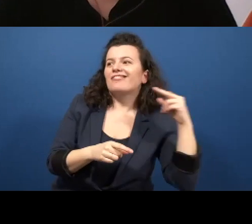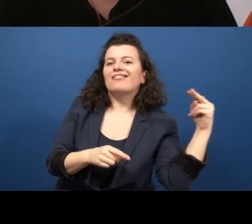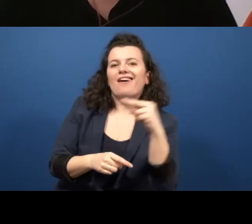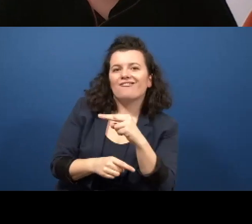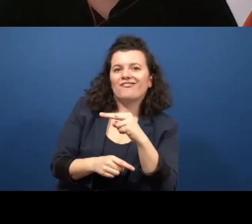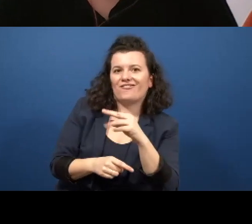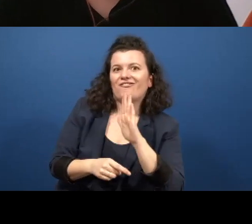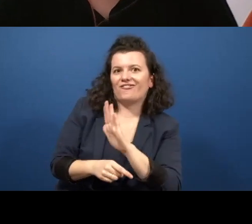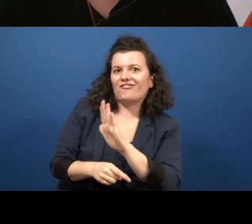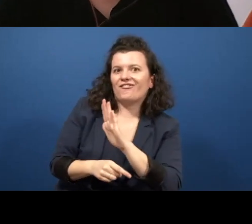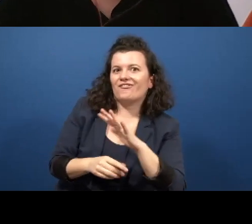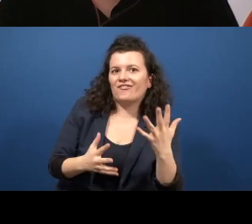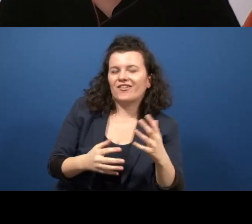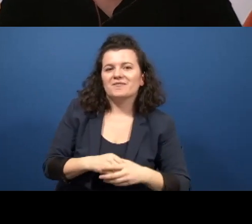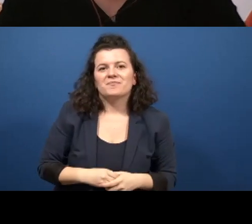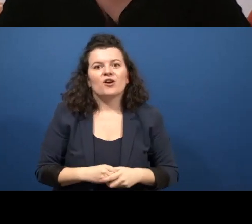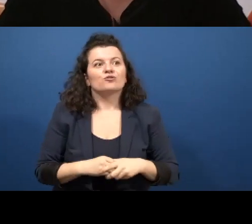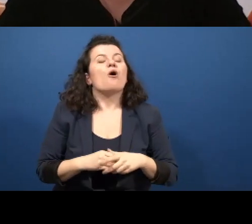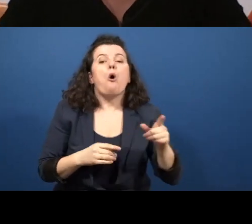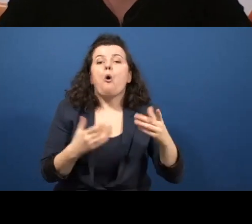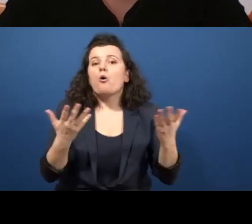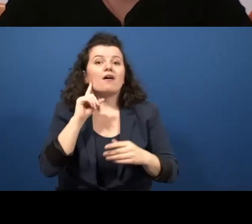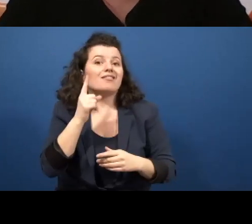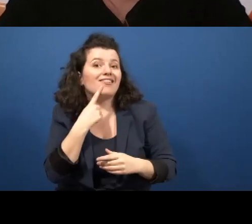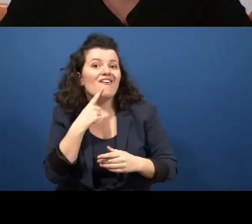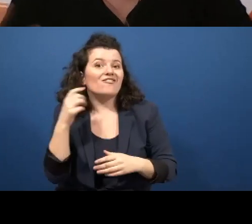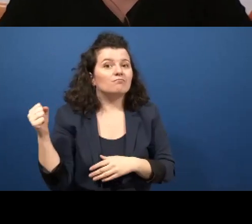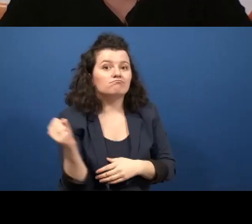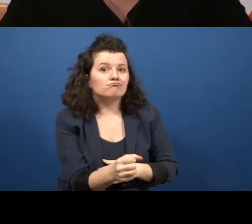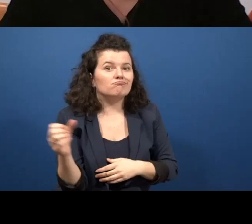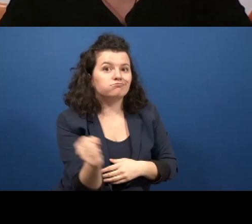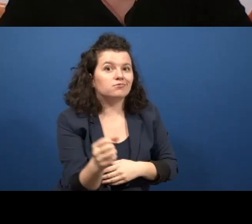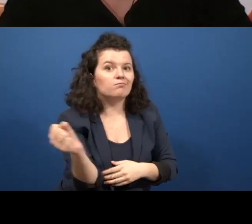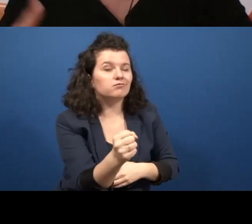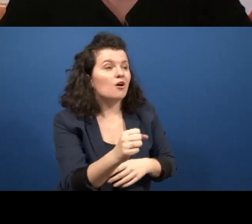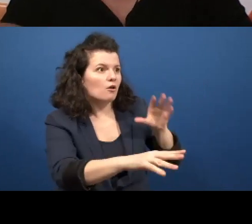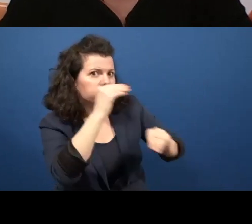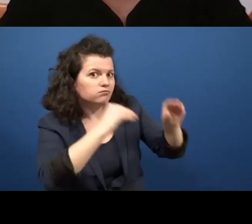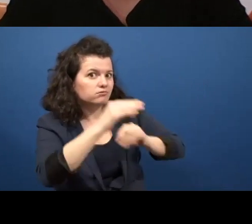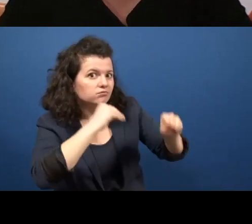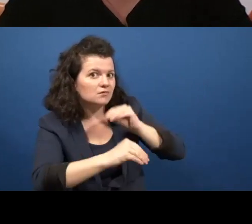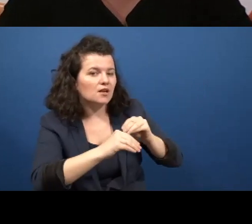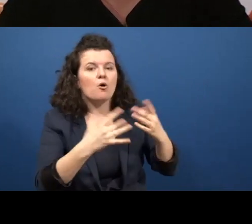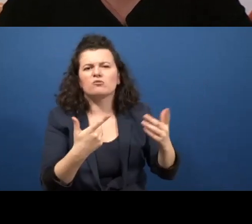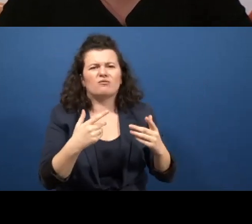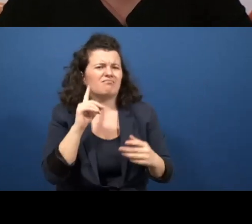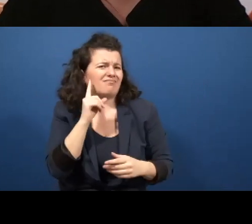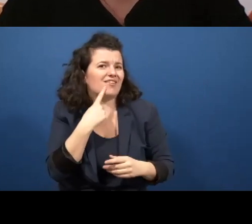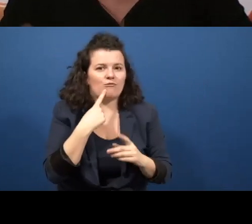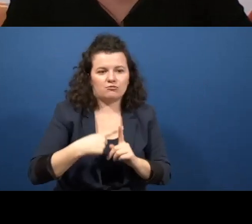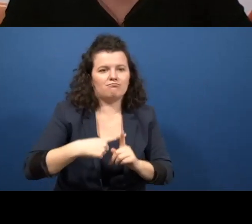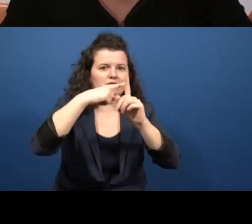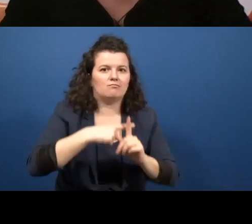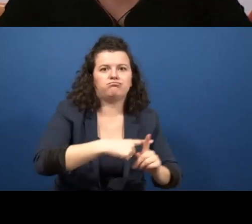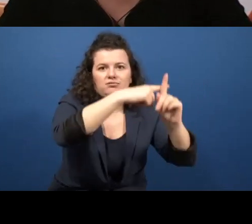ayudaría a tener la perspectiva de la población sorda. Esto contribuiría a que tanto estudiantes como